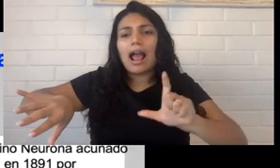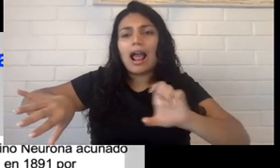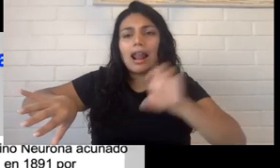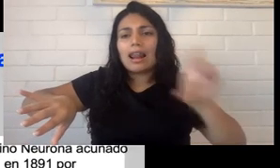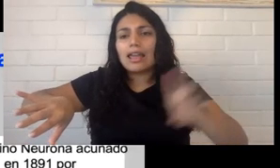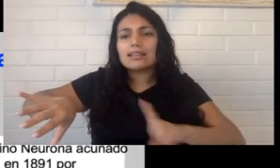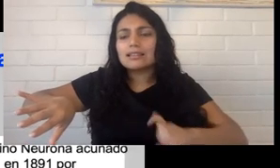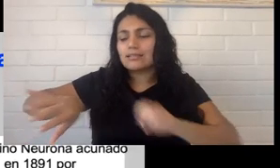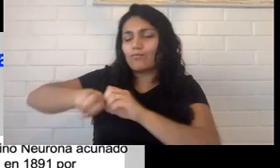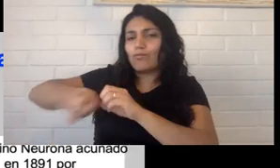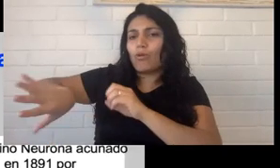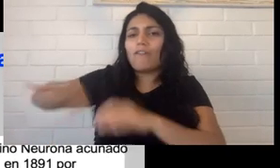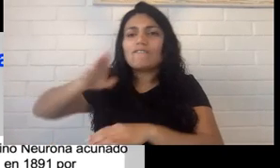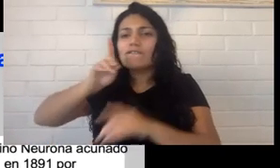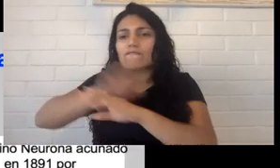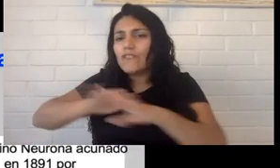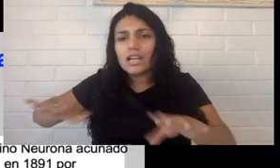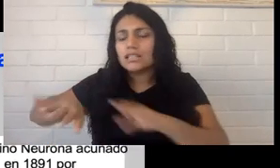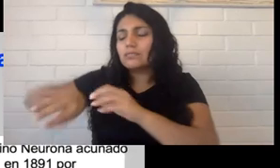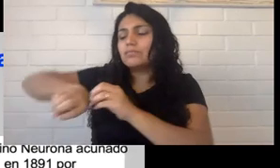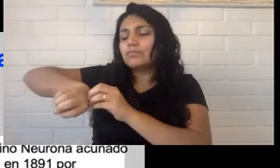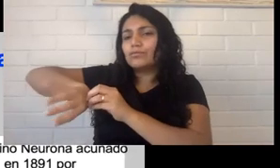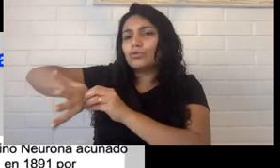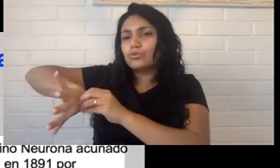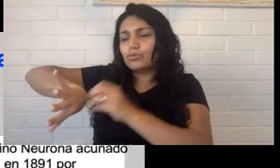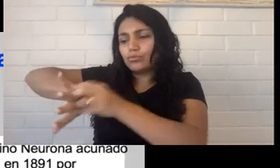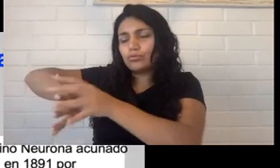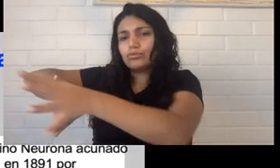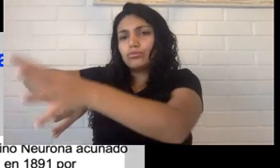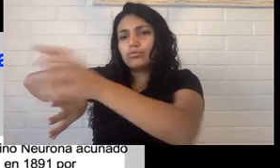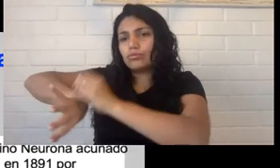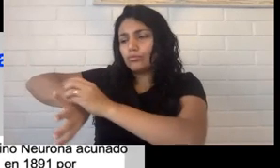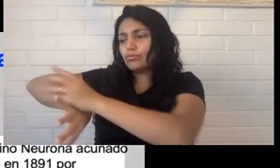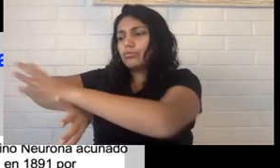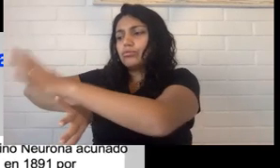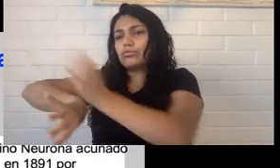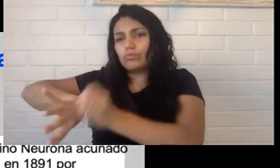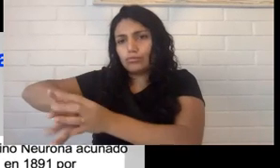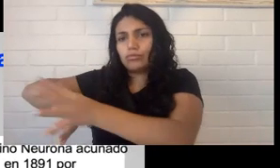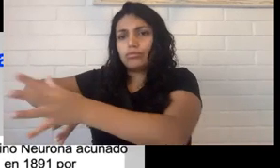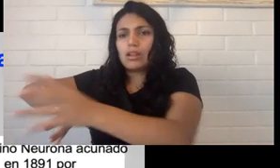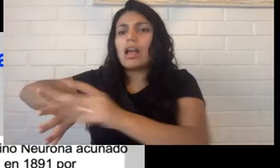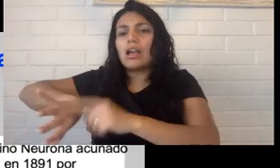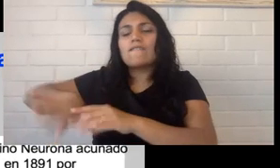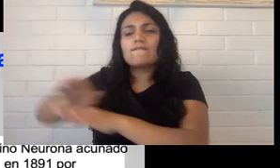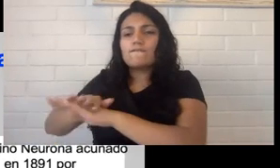de ramificaciones que en el fondo es cómo termina el axón.